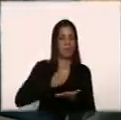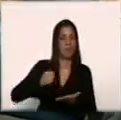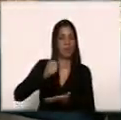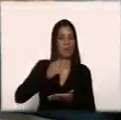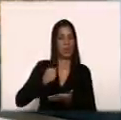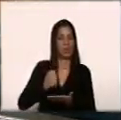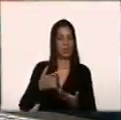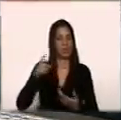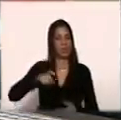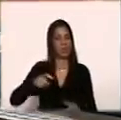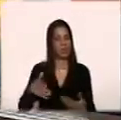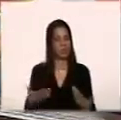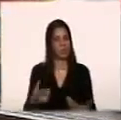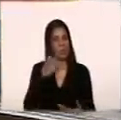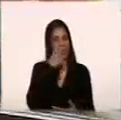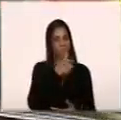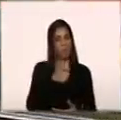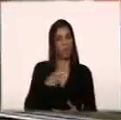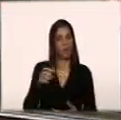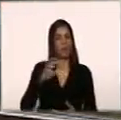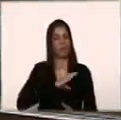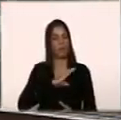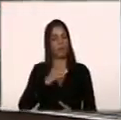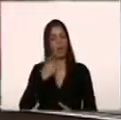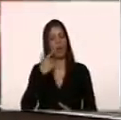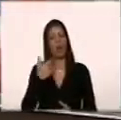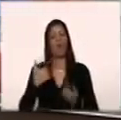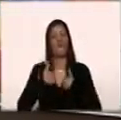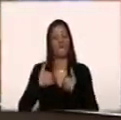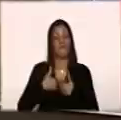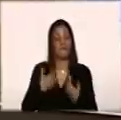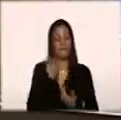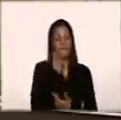al pueblo venezolano frente a algún mal de salud que le aqueje.